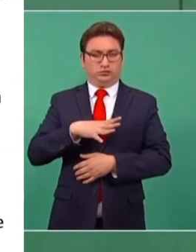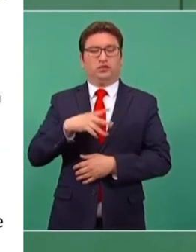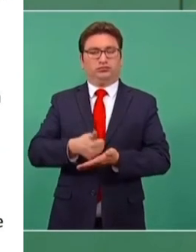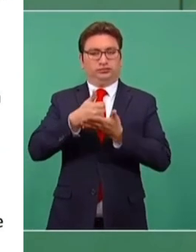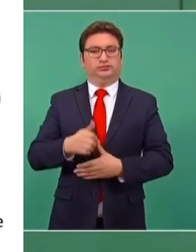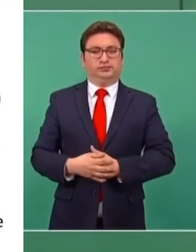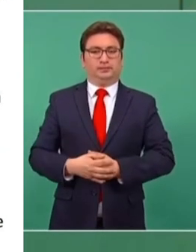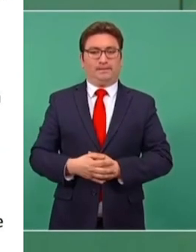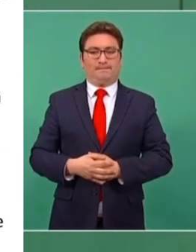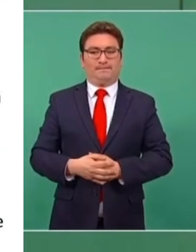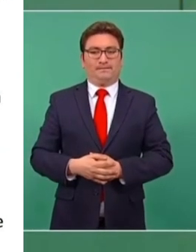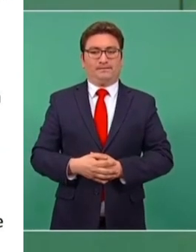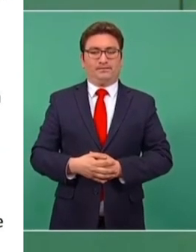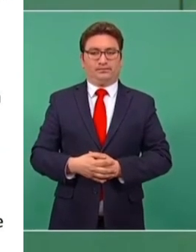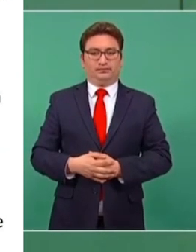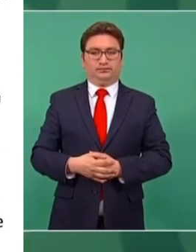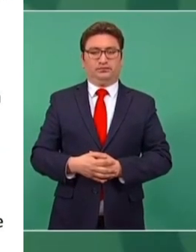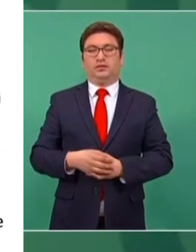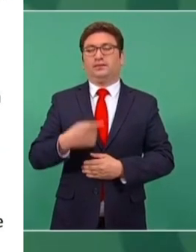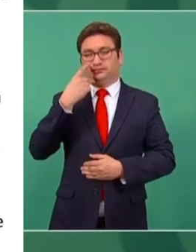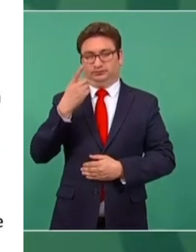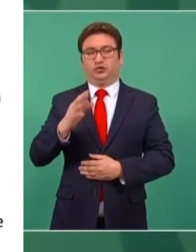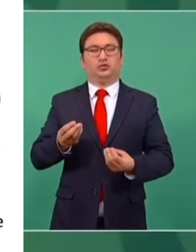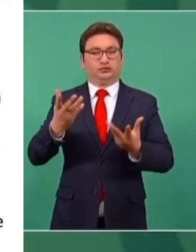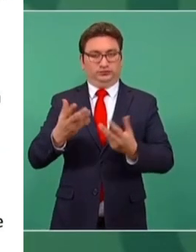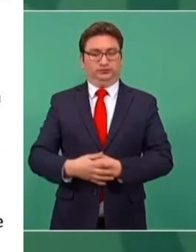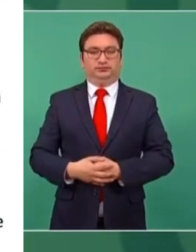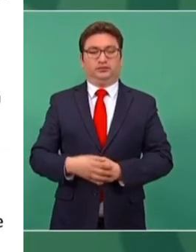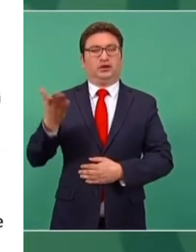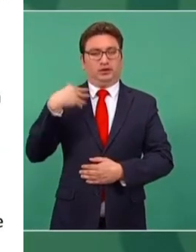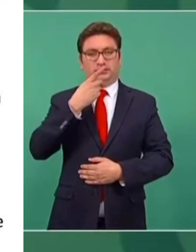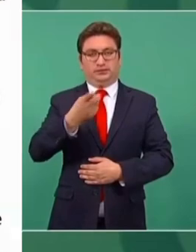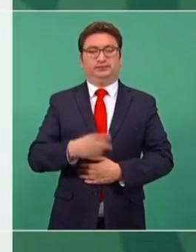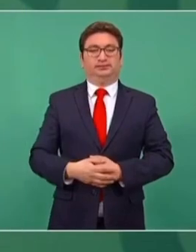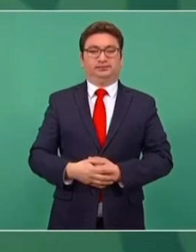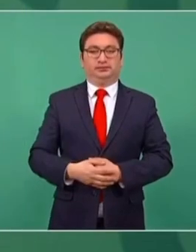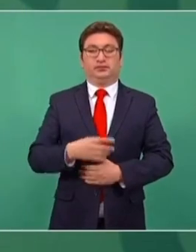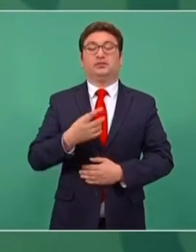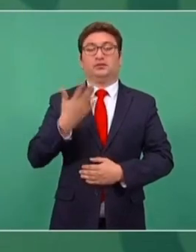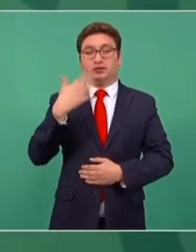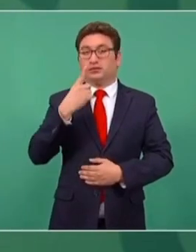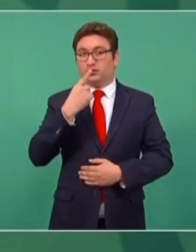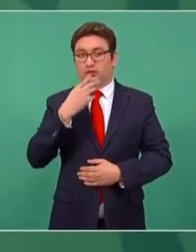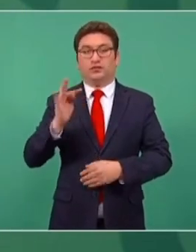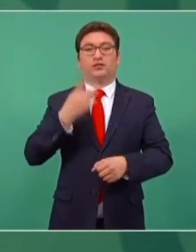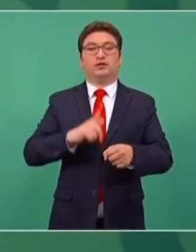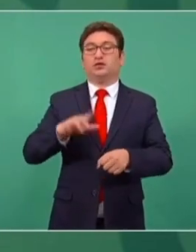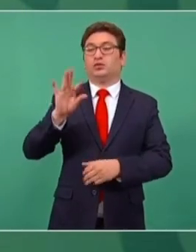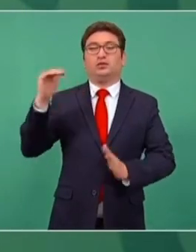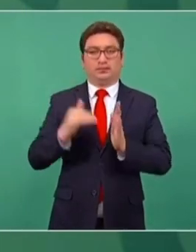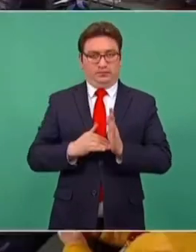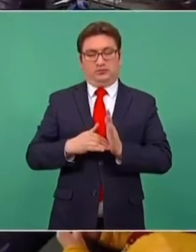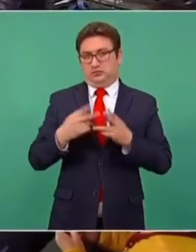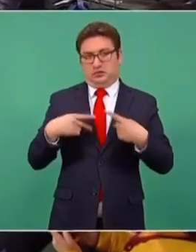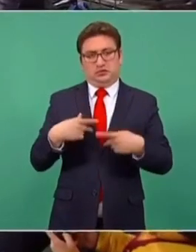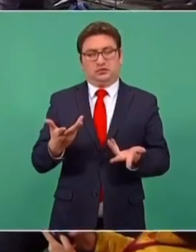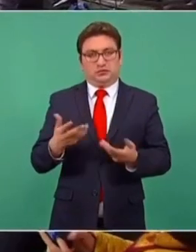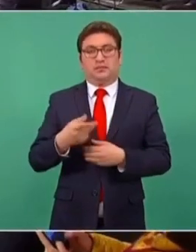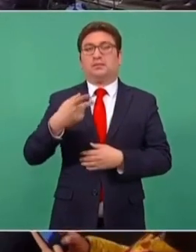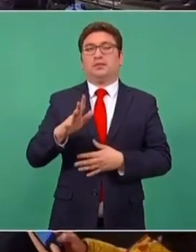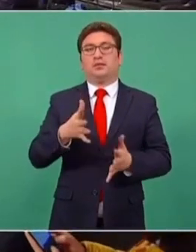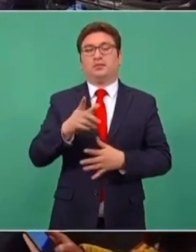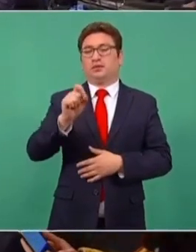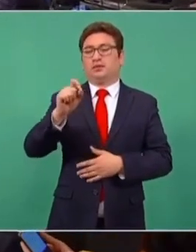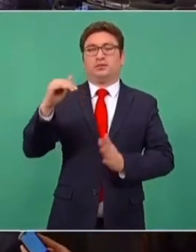Nacional. Nada más en lo cuantitativo, ya lo hemos dicho. La Policía Federal llegó a tener 40,000 elementos, pero